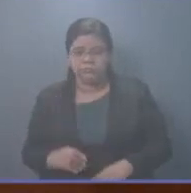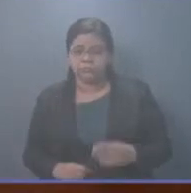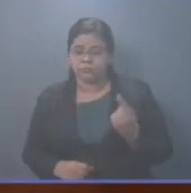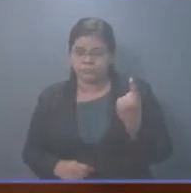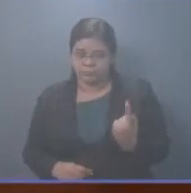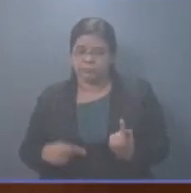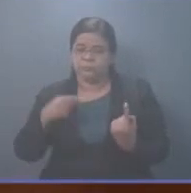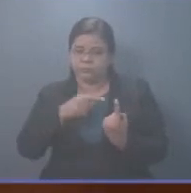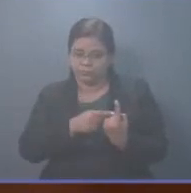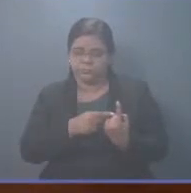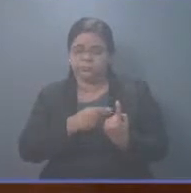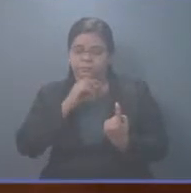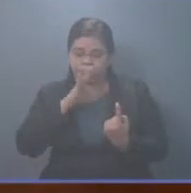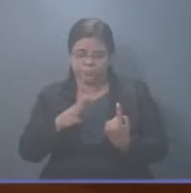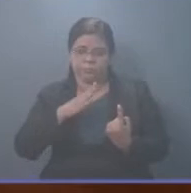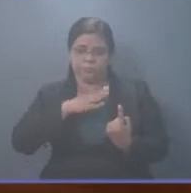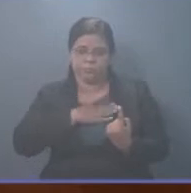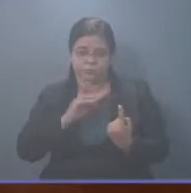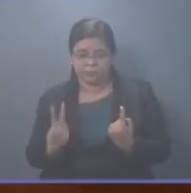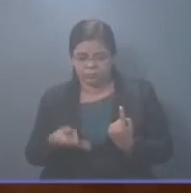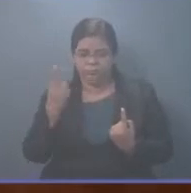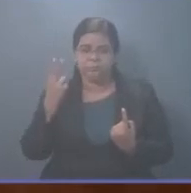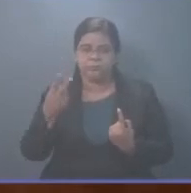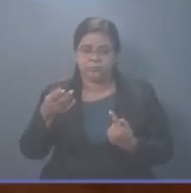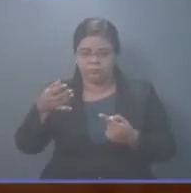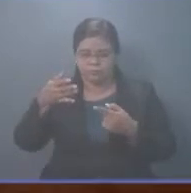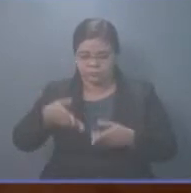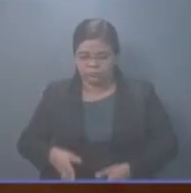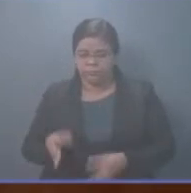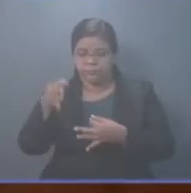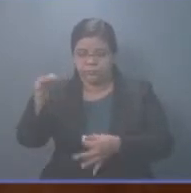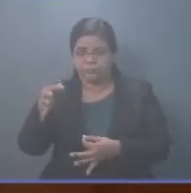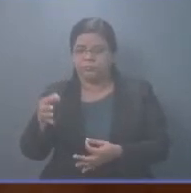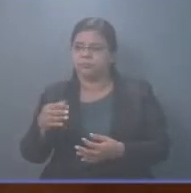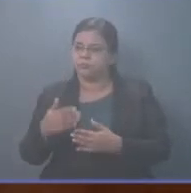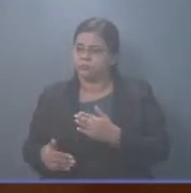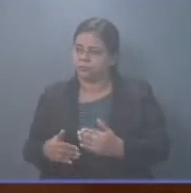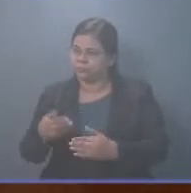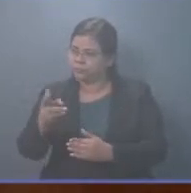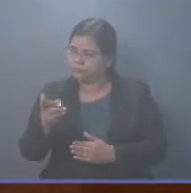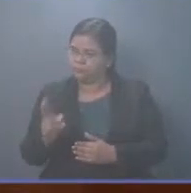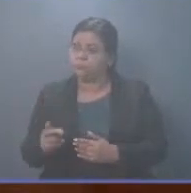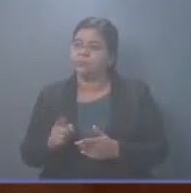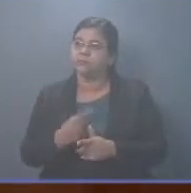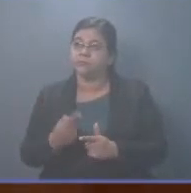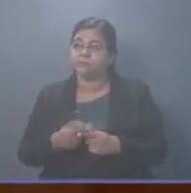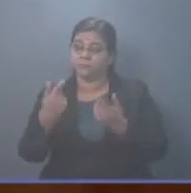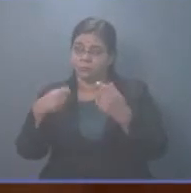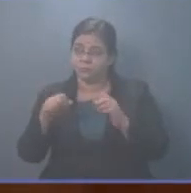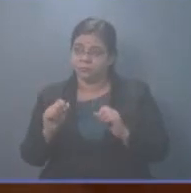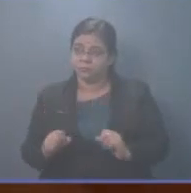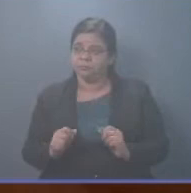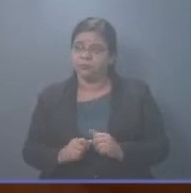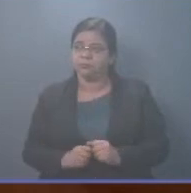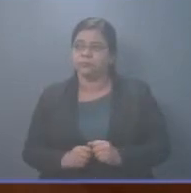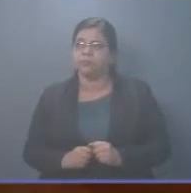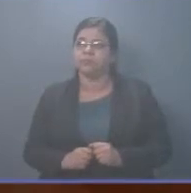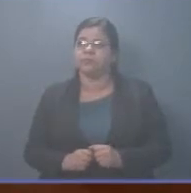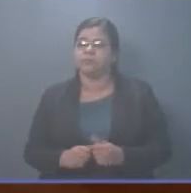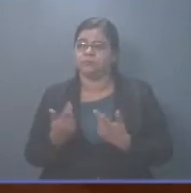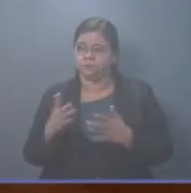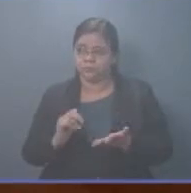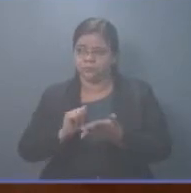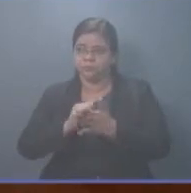que existe duplicidad de asientos, siempre sobre el mismo trámite de asientos de nacimiento, se le daba la posibilidad al juez de familia de poder declarar